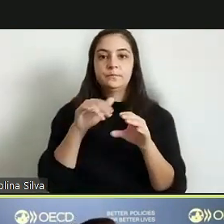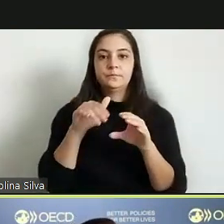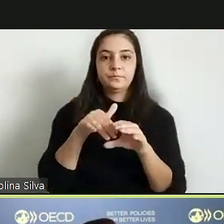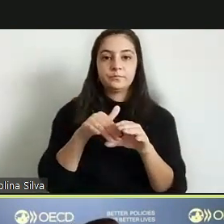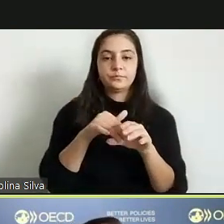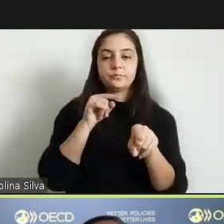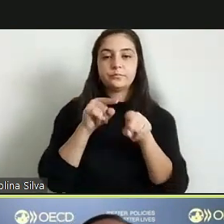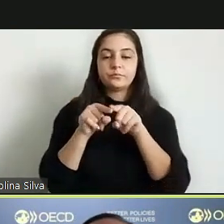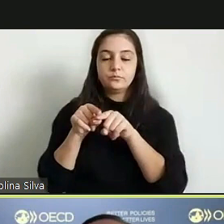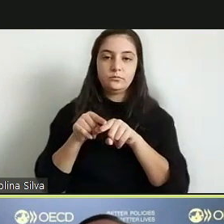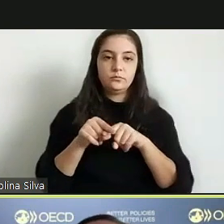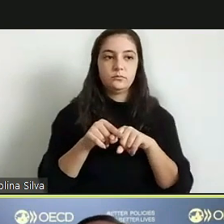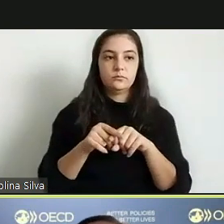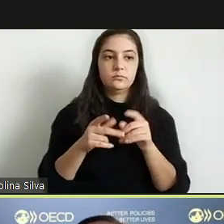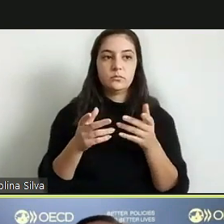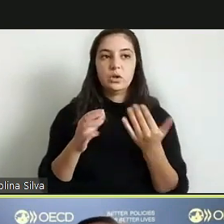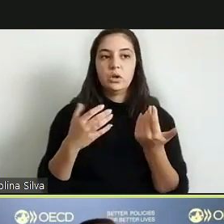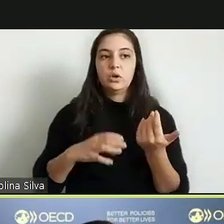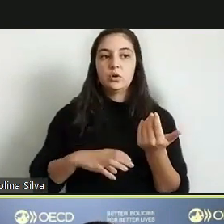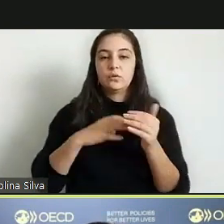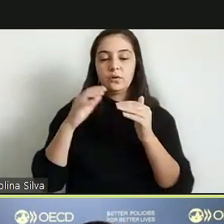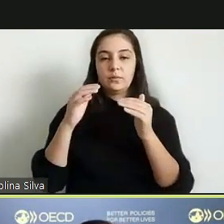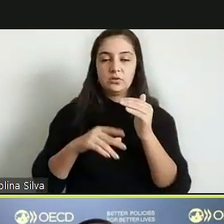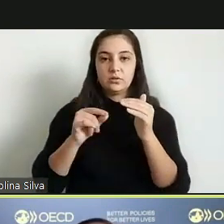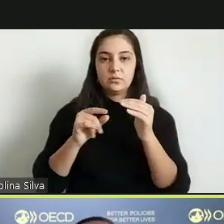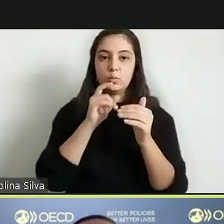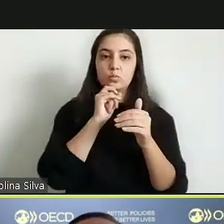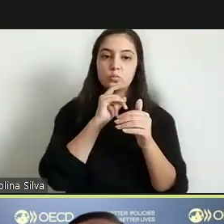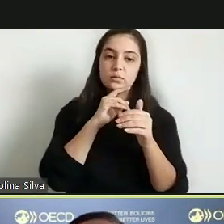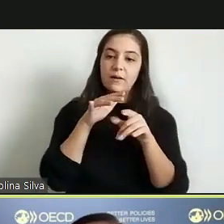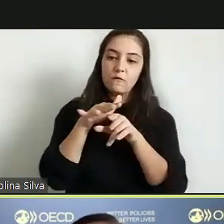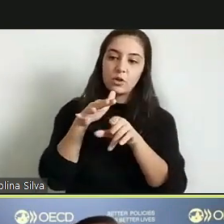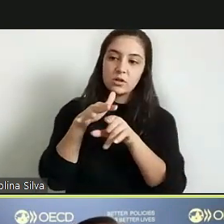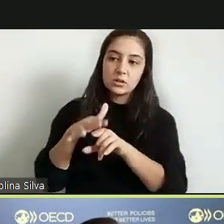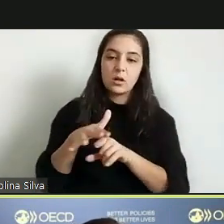políticamente. Y confían menos también en la capacidad de influenciar